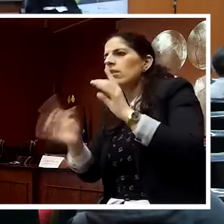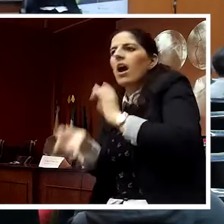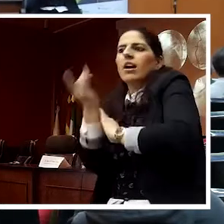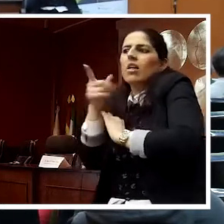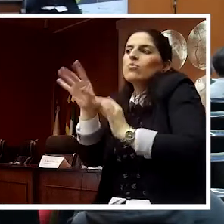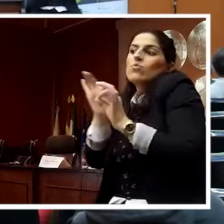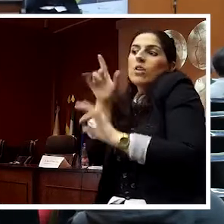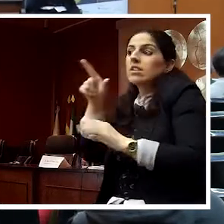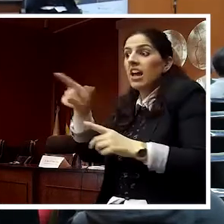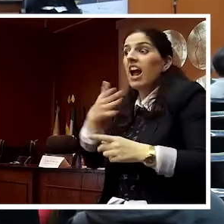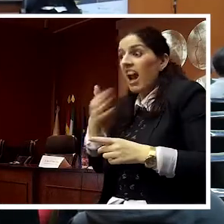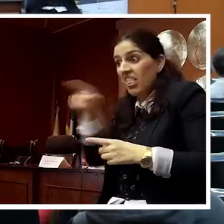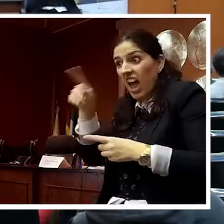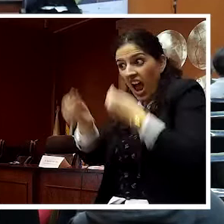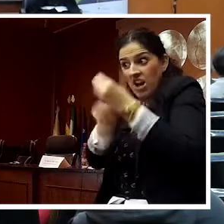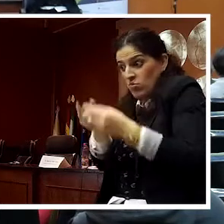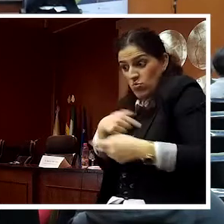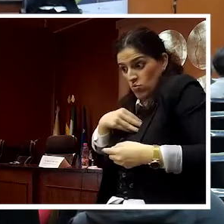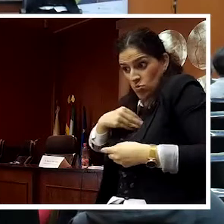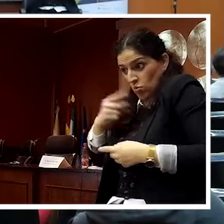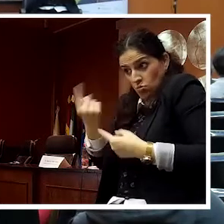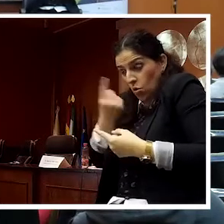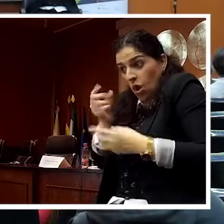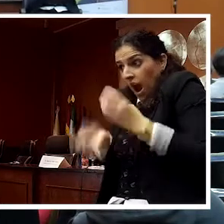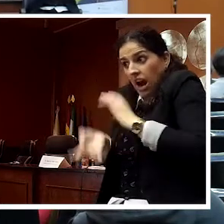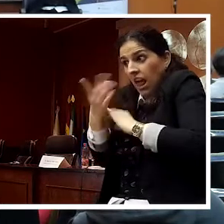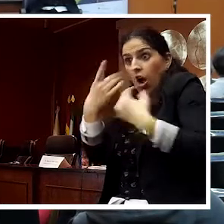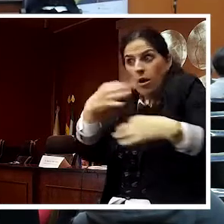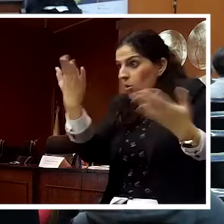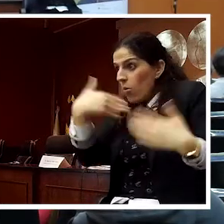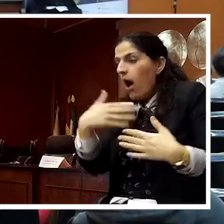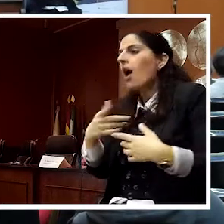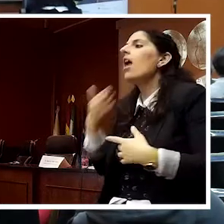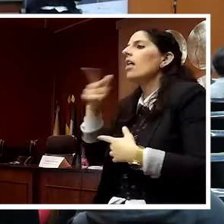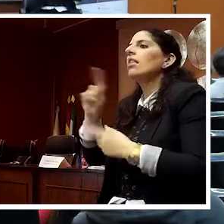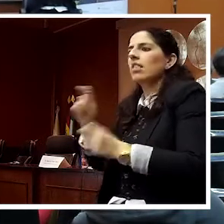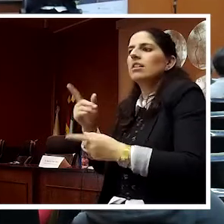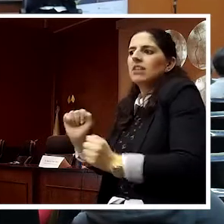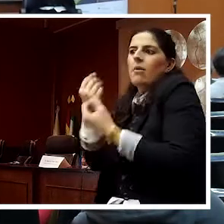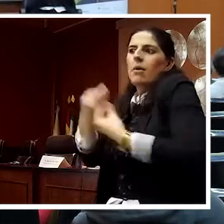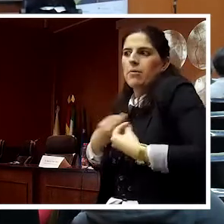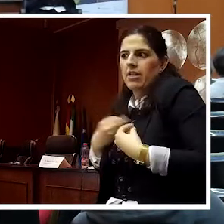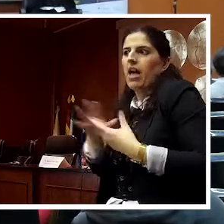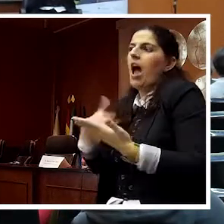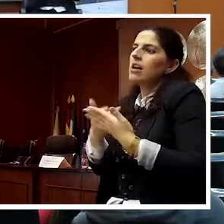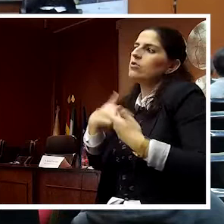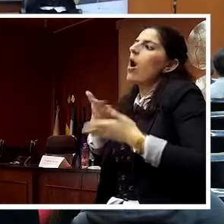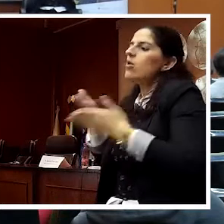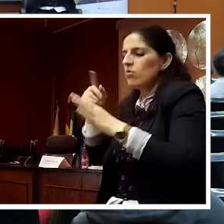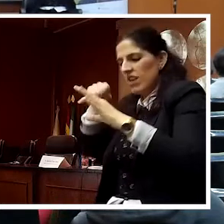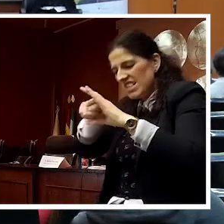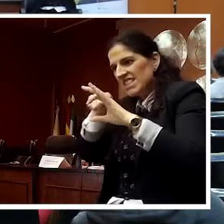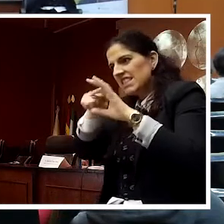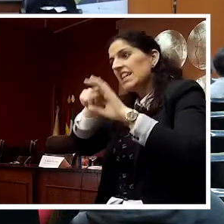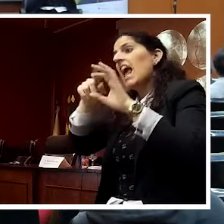que eso le mantiene con vida. Le mantiene con vida hasta que somos capaces de implantar un stent en el